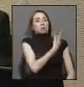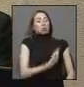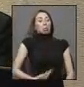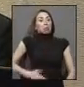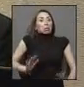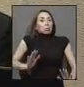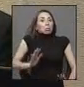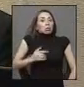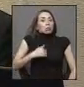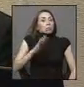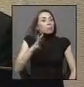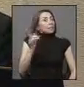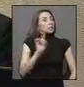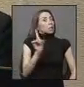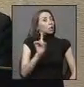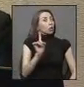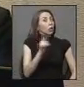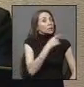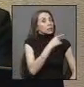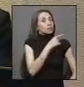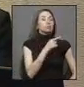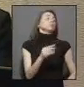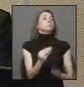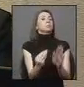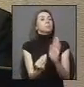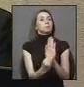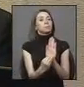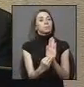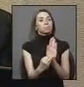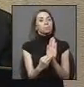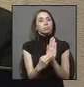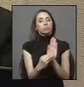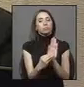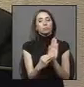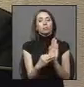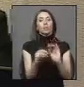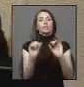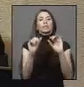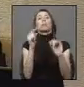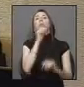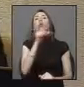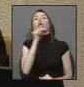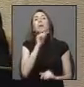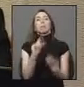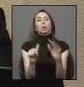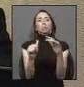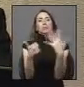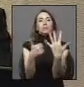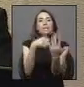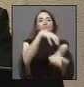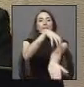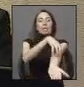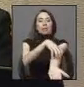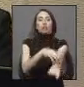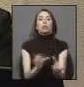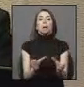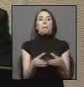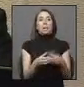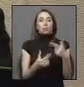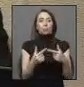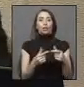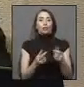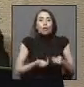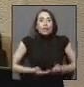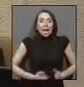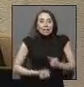que no, establece que si en la sexta región un partido que se está